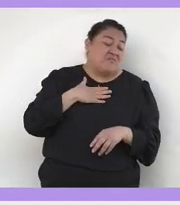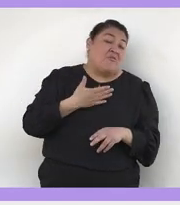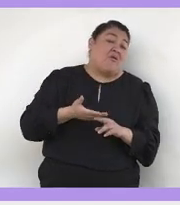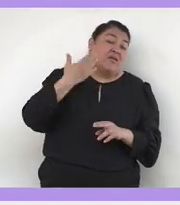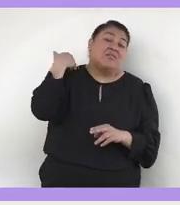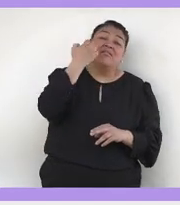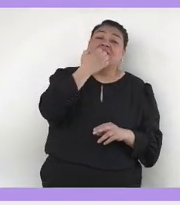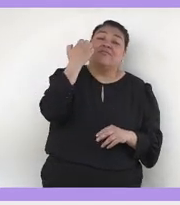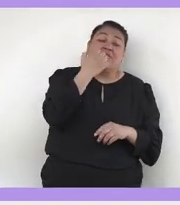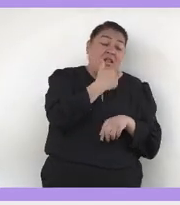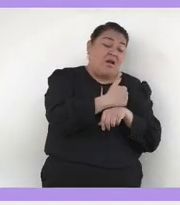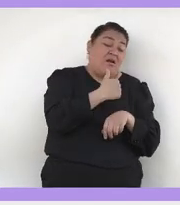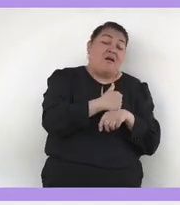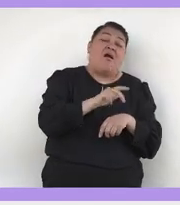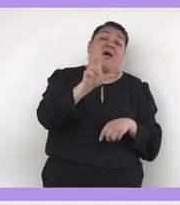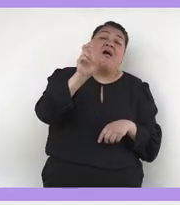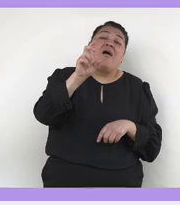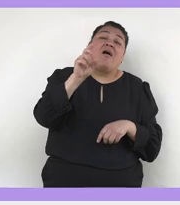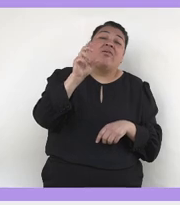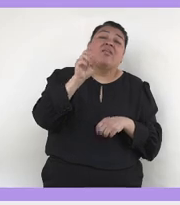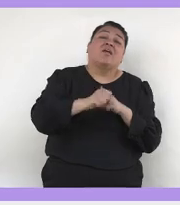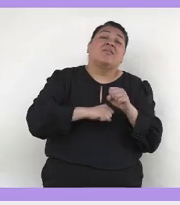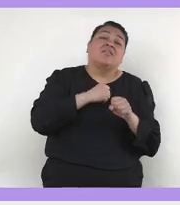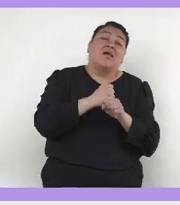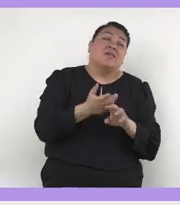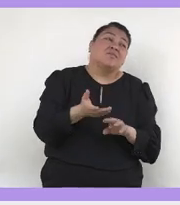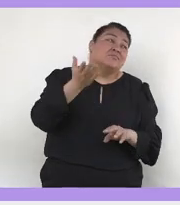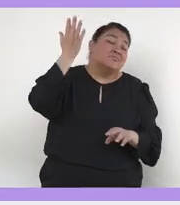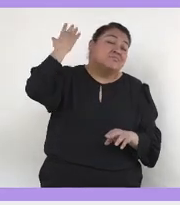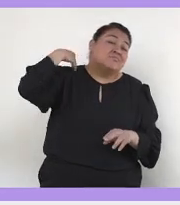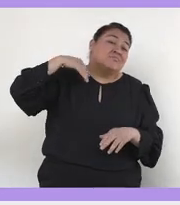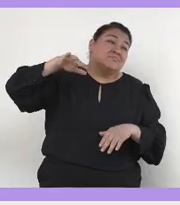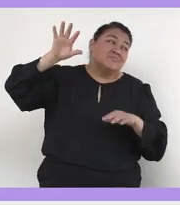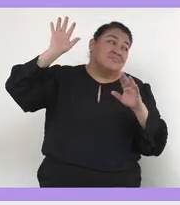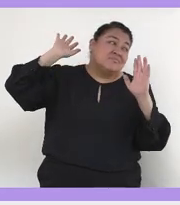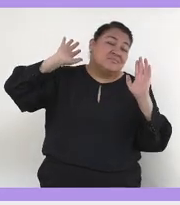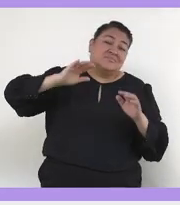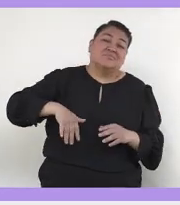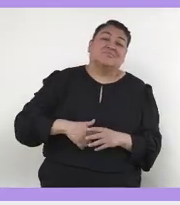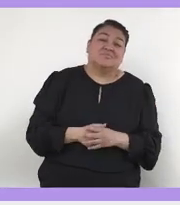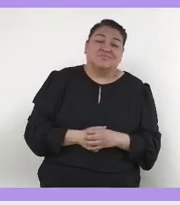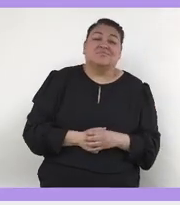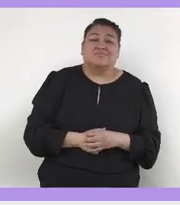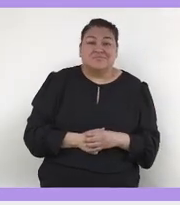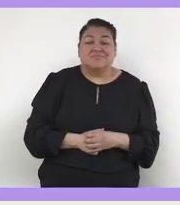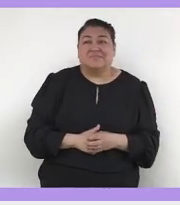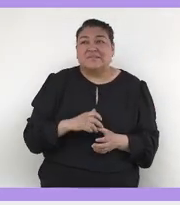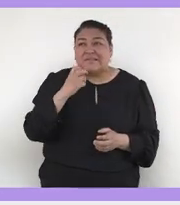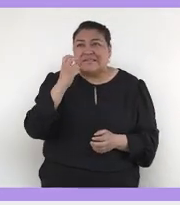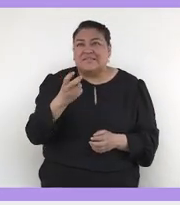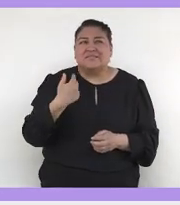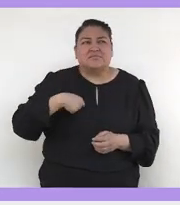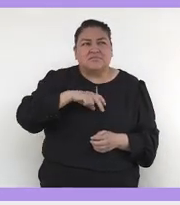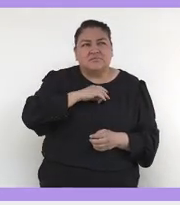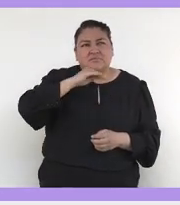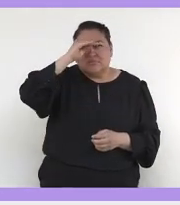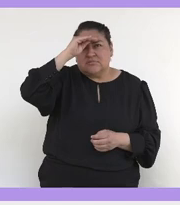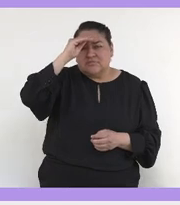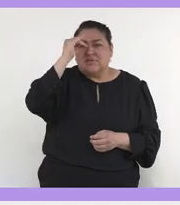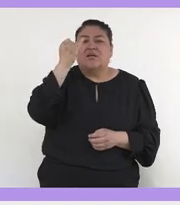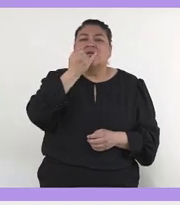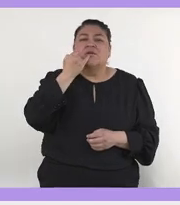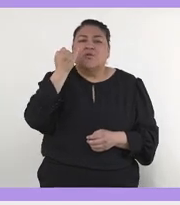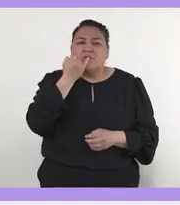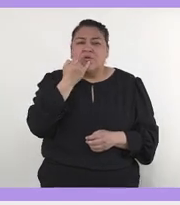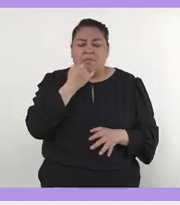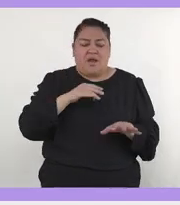ya cambiaron las cosas claro que cambiaron las cosas hay palabras que ni siquiera existían antes Por supuesto que sí entonces piensen que sí que la lengua cambia todo el tiempo que quien